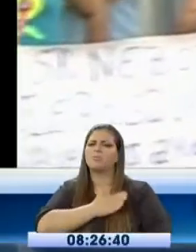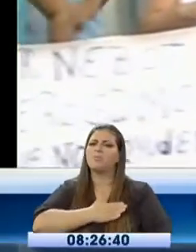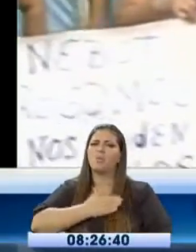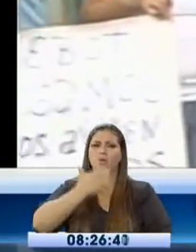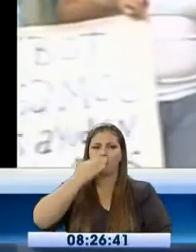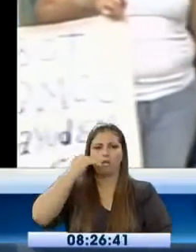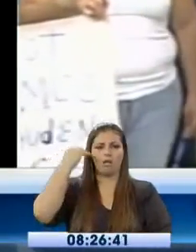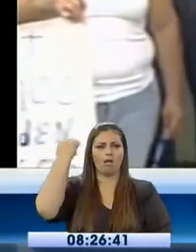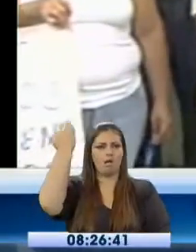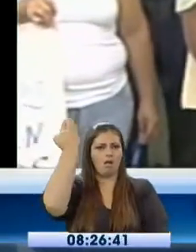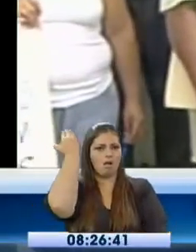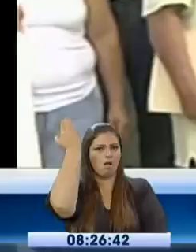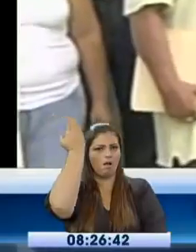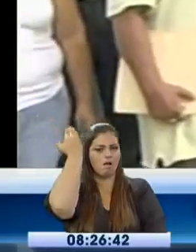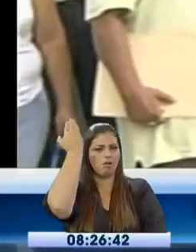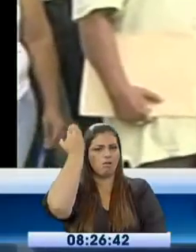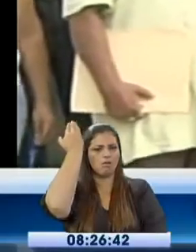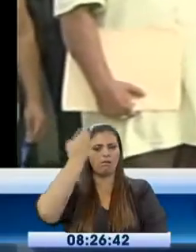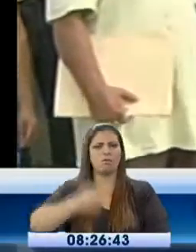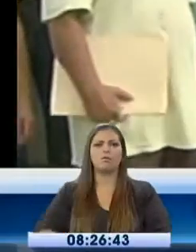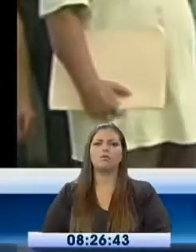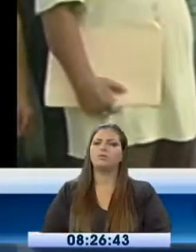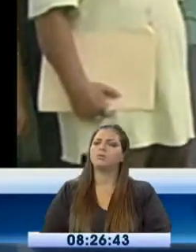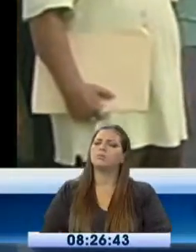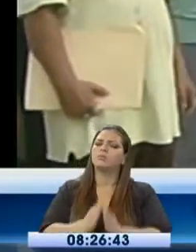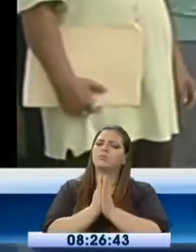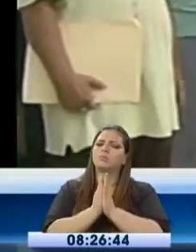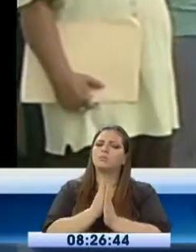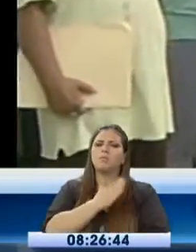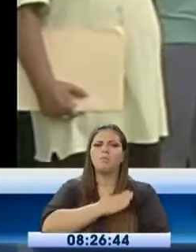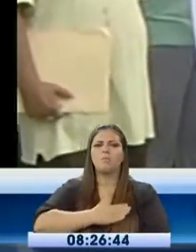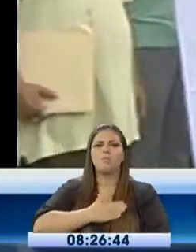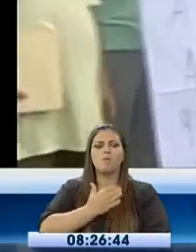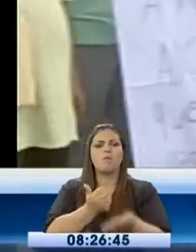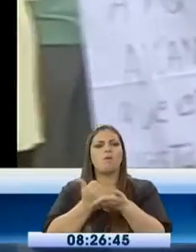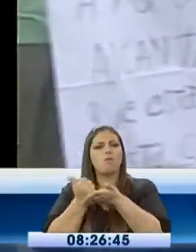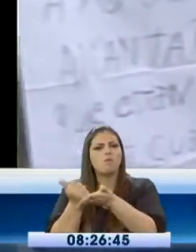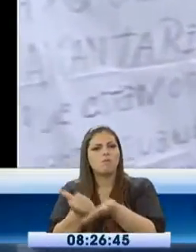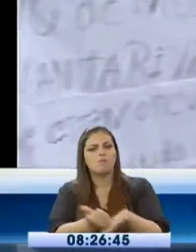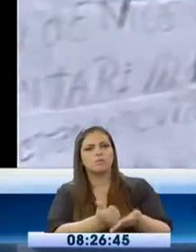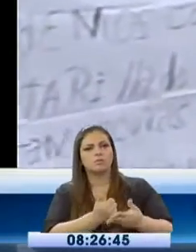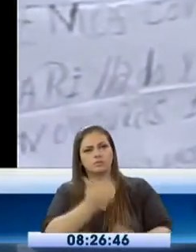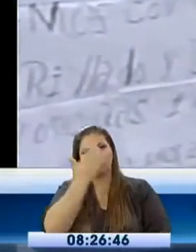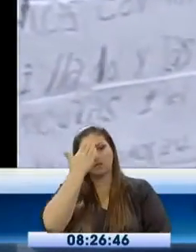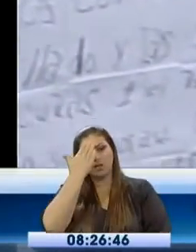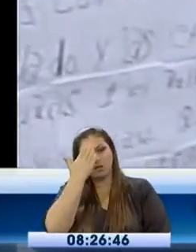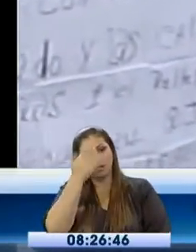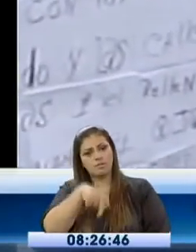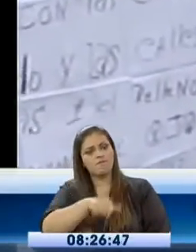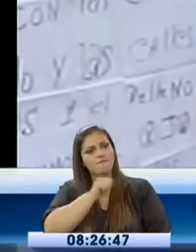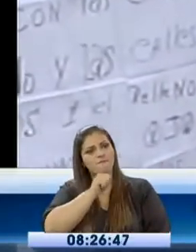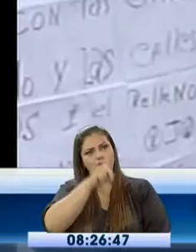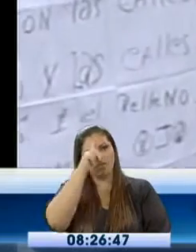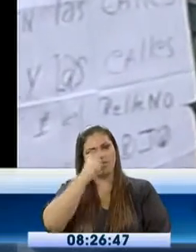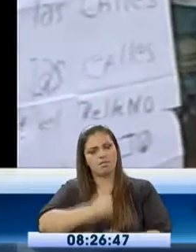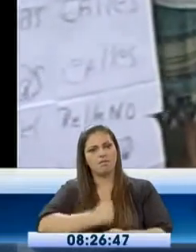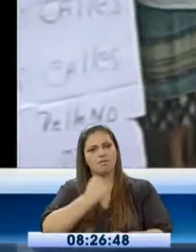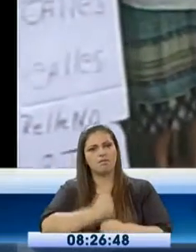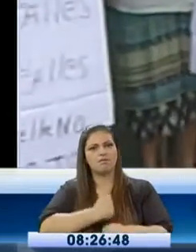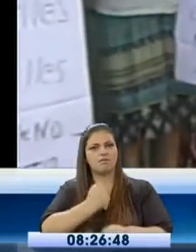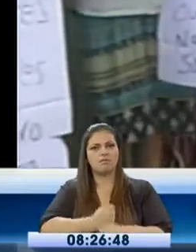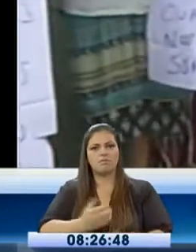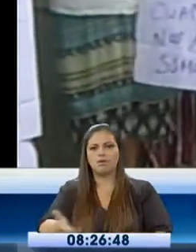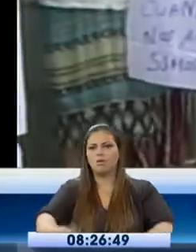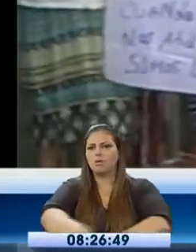alcalde, al precioso alcalde de Ciudad de Guayaquil, que por favor nos ayude, ya que las obras no han llegado en lámina 3 de la